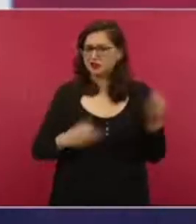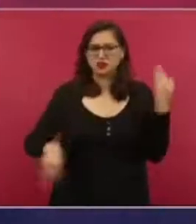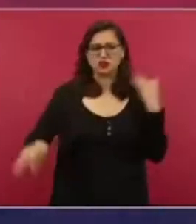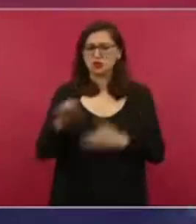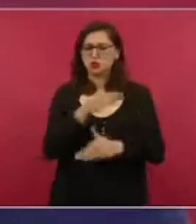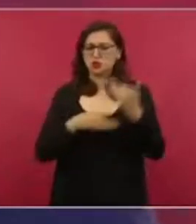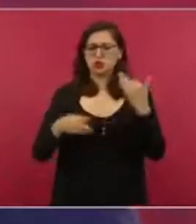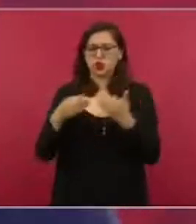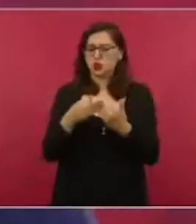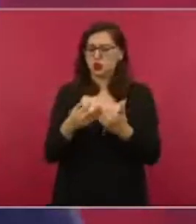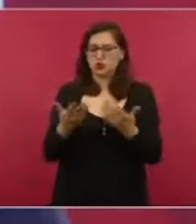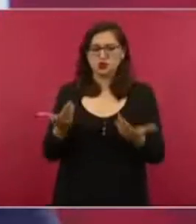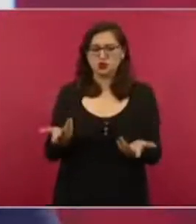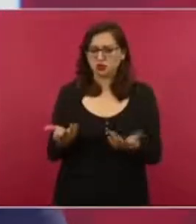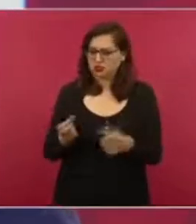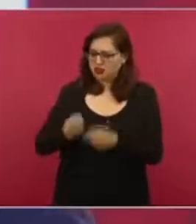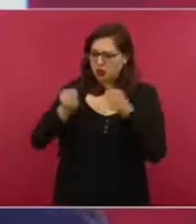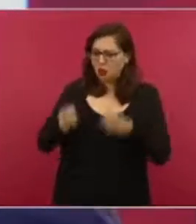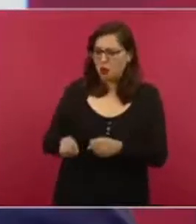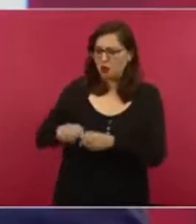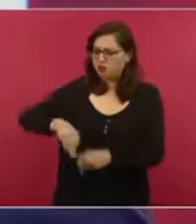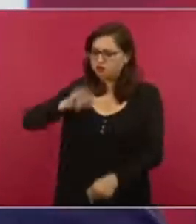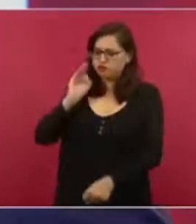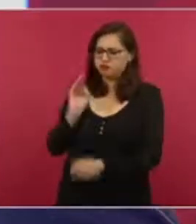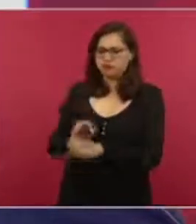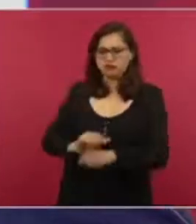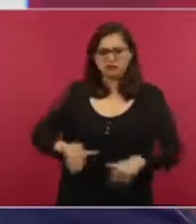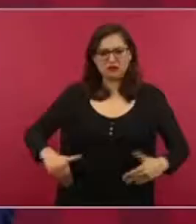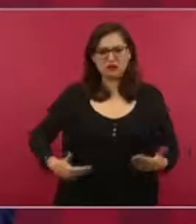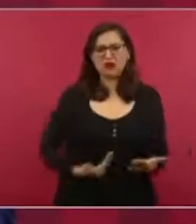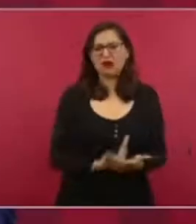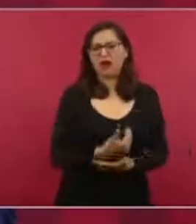seguridad desde que uno nace hasta que uno muere,